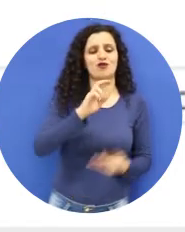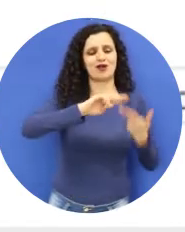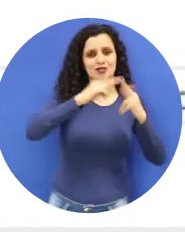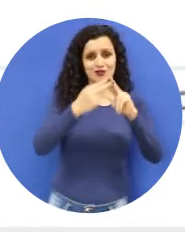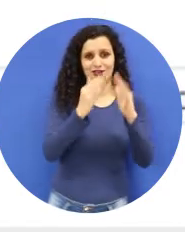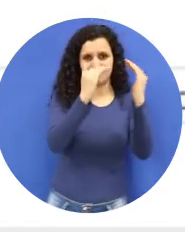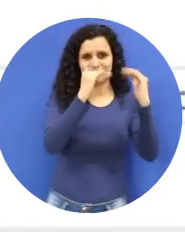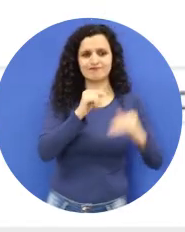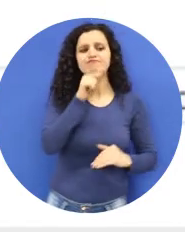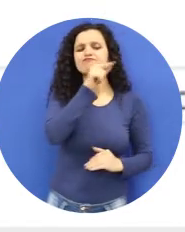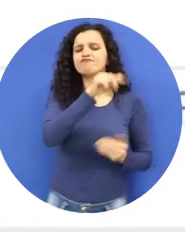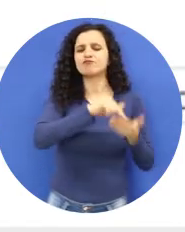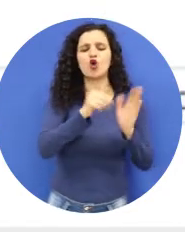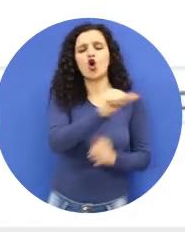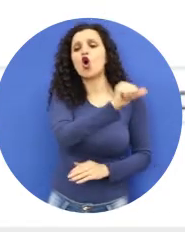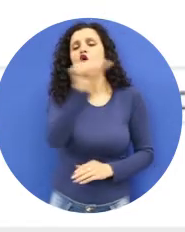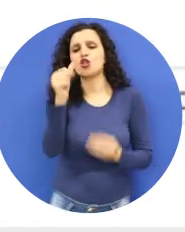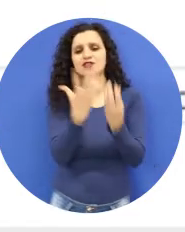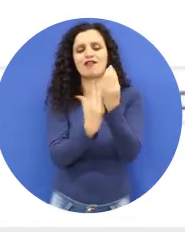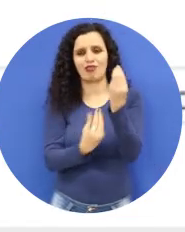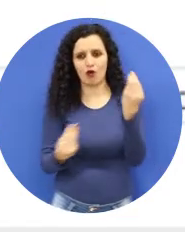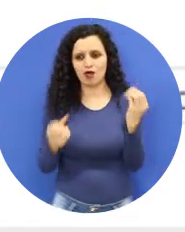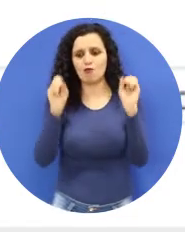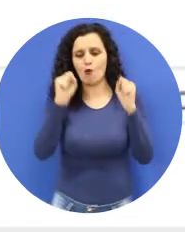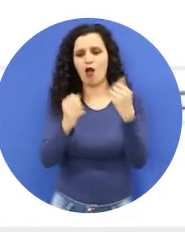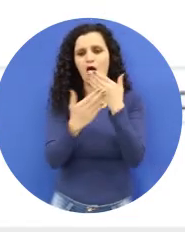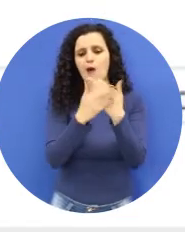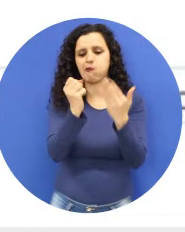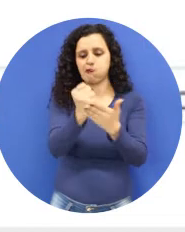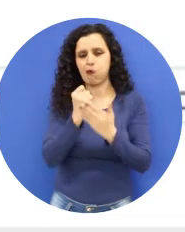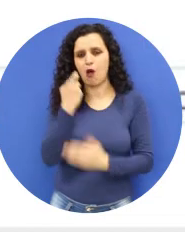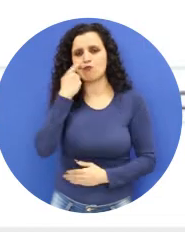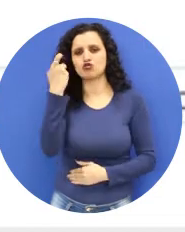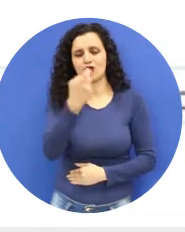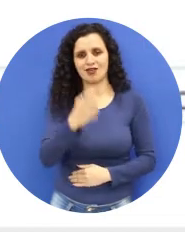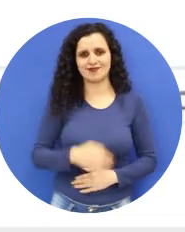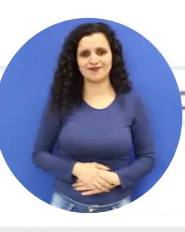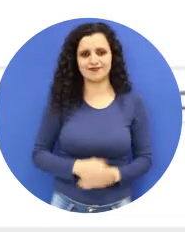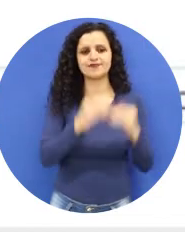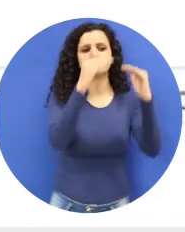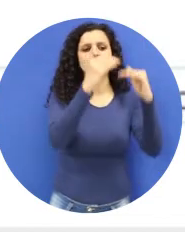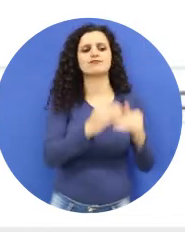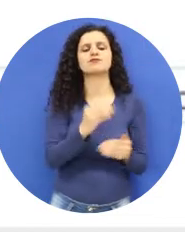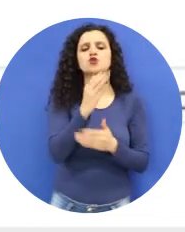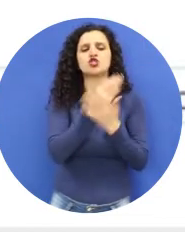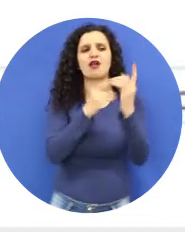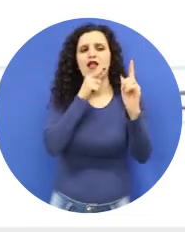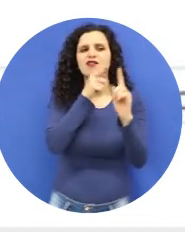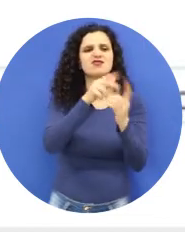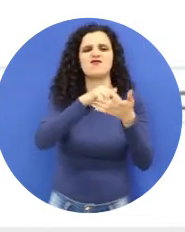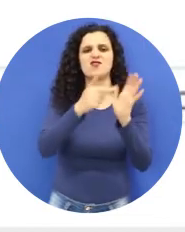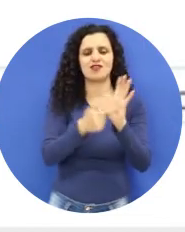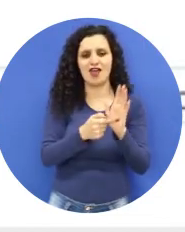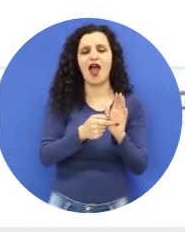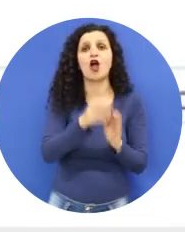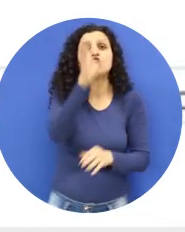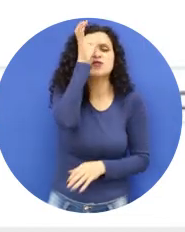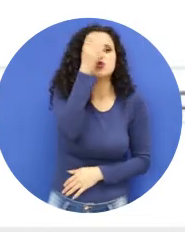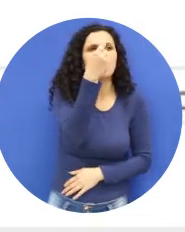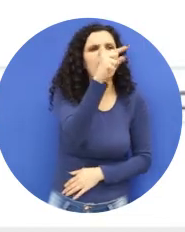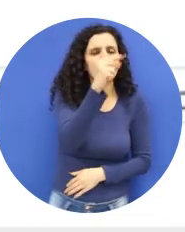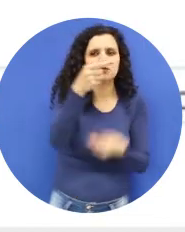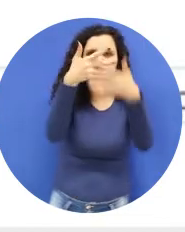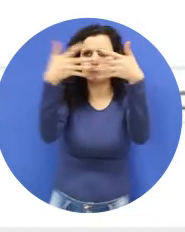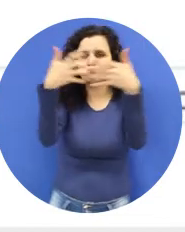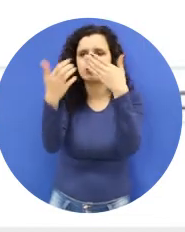relacionado, que son otras categorías que pueden especificar la búsqueda. Nota de alcance, explica el concepto